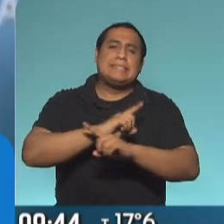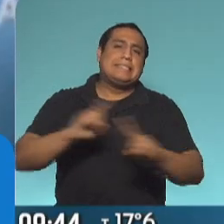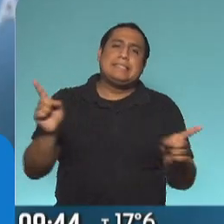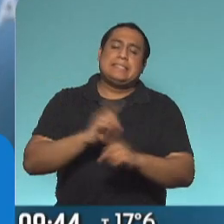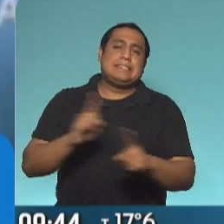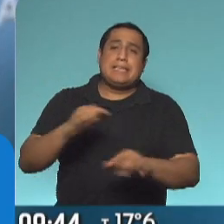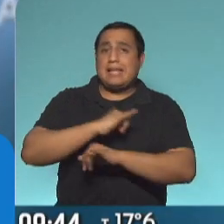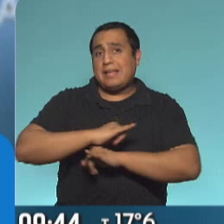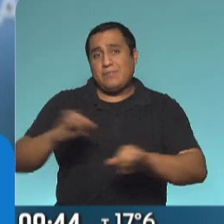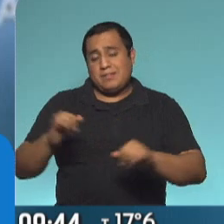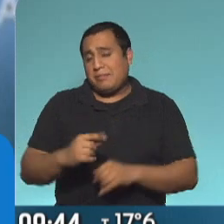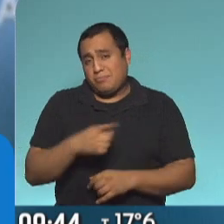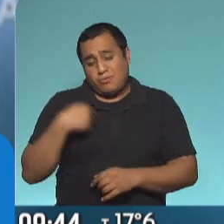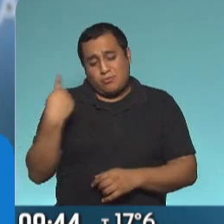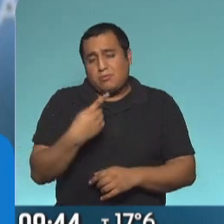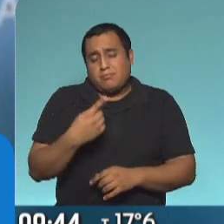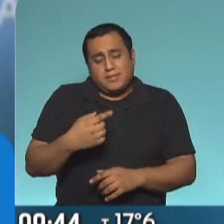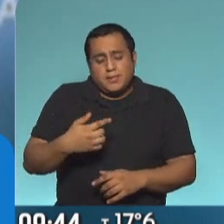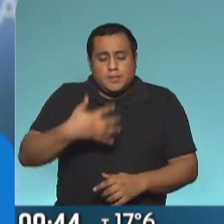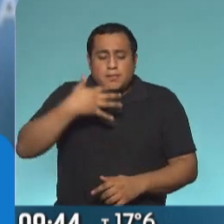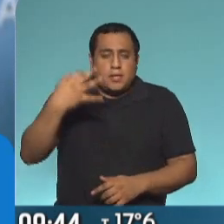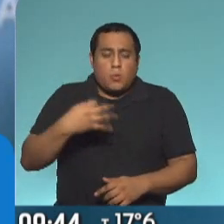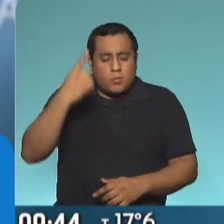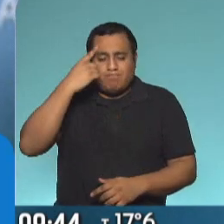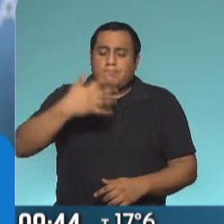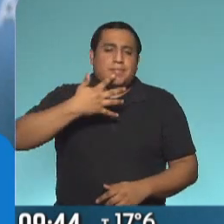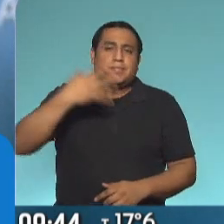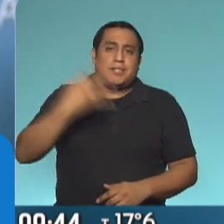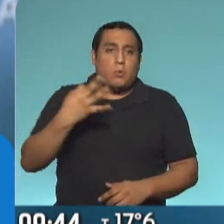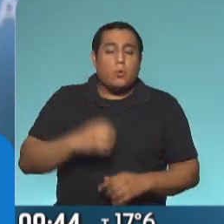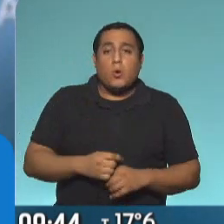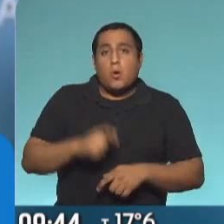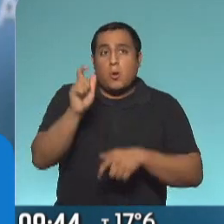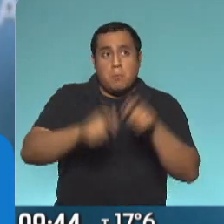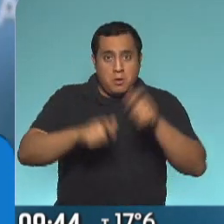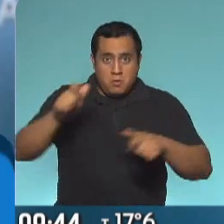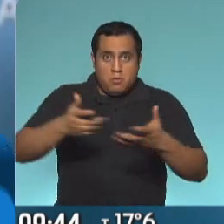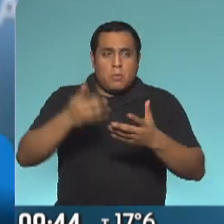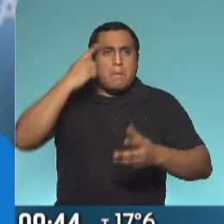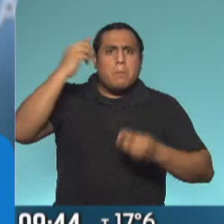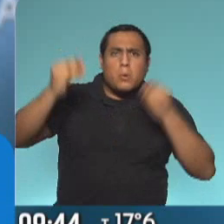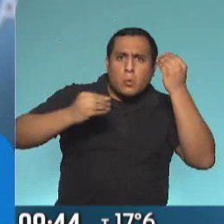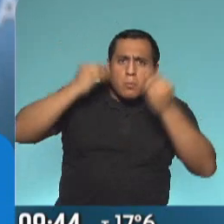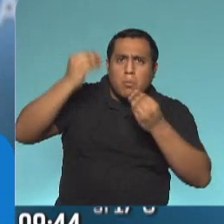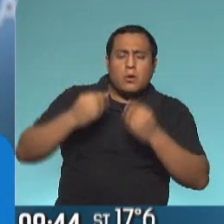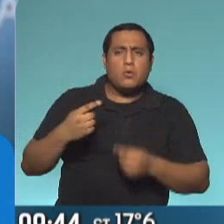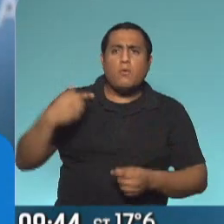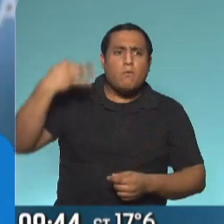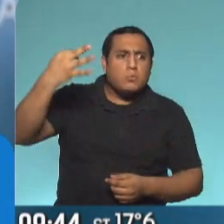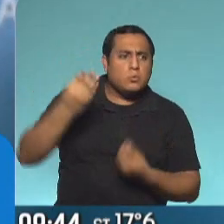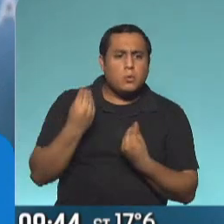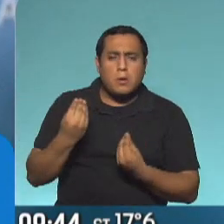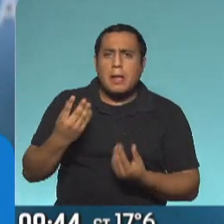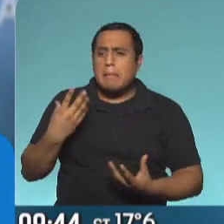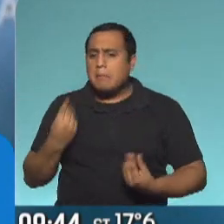positiva contarles que nosotros estamos seguros que hay un porcentaje muy importante de la población que está preocupada que tiene incertidumbre que